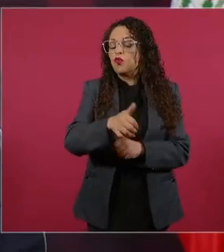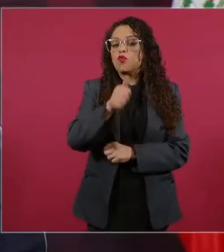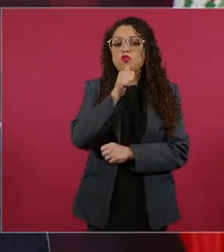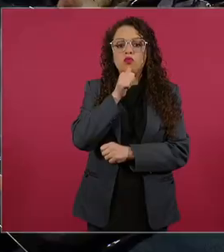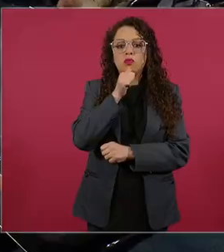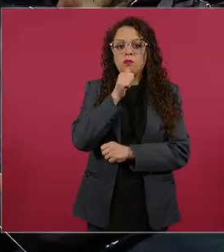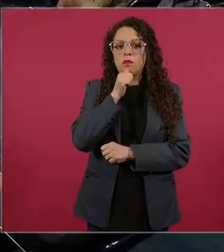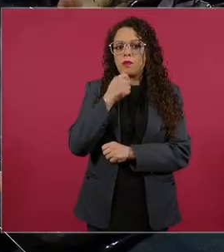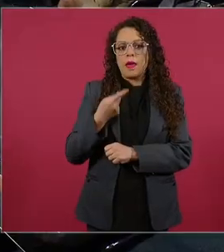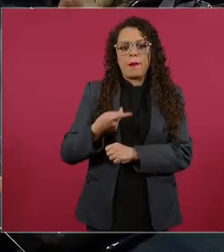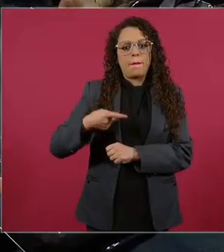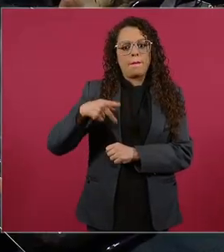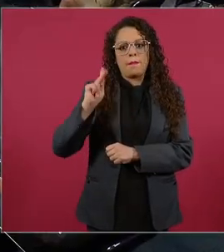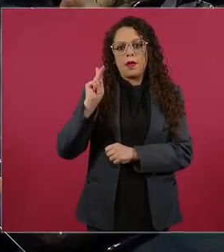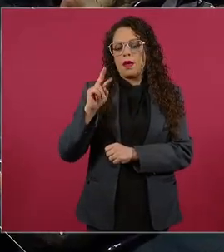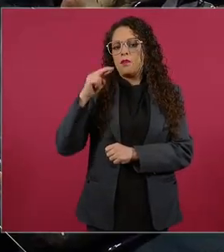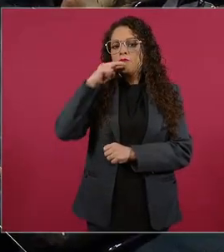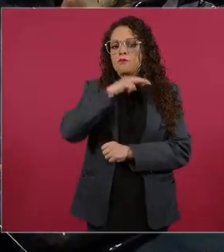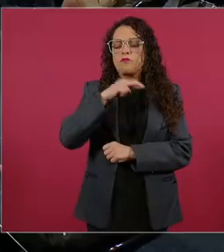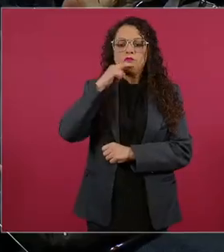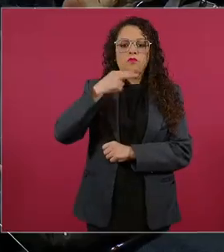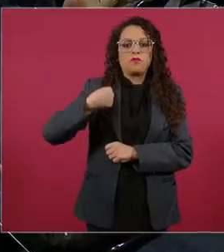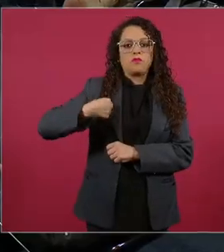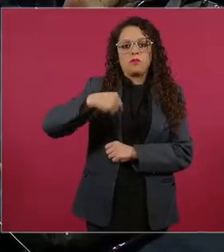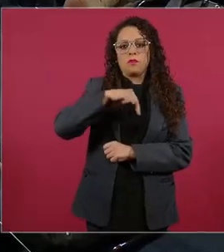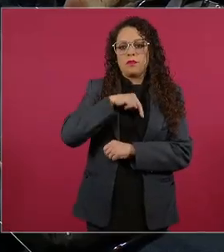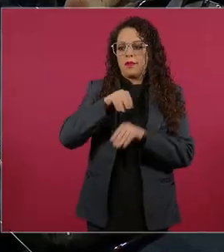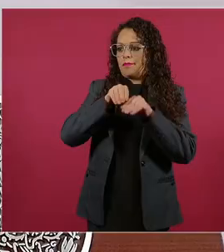Pusimos, a ver si está el texto,